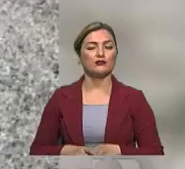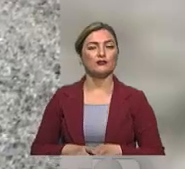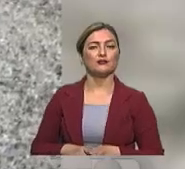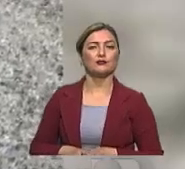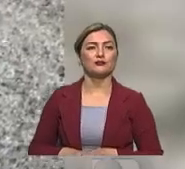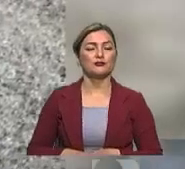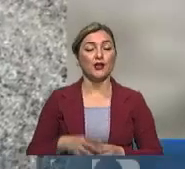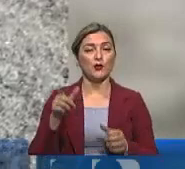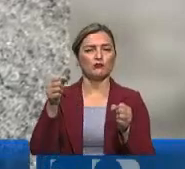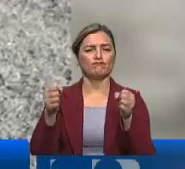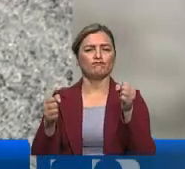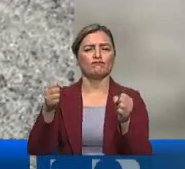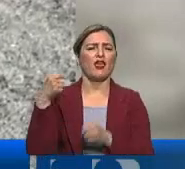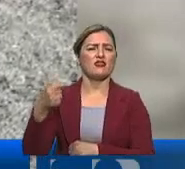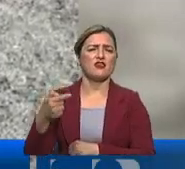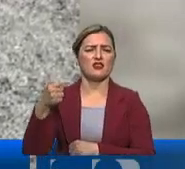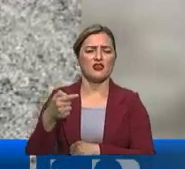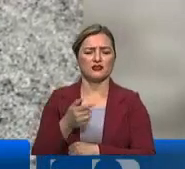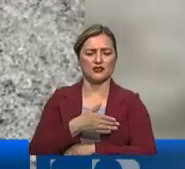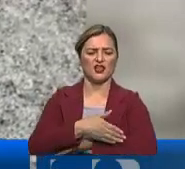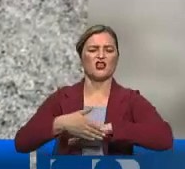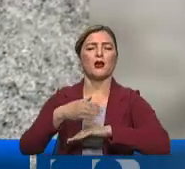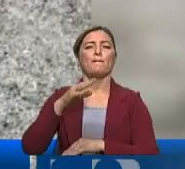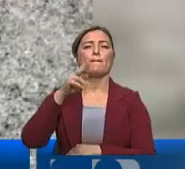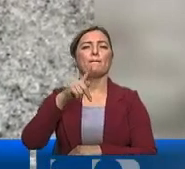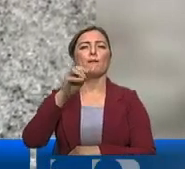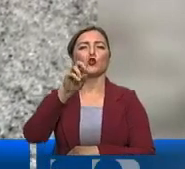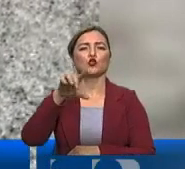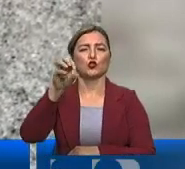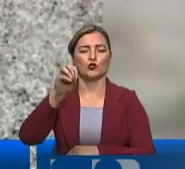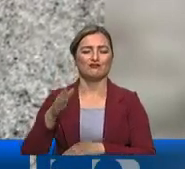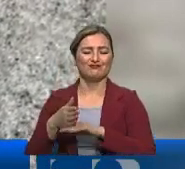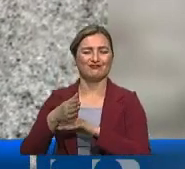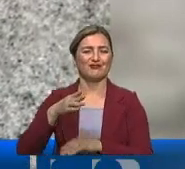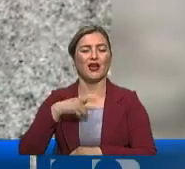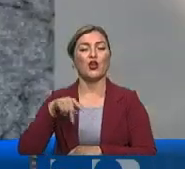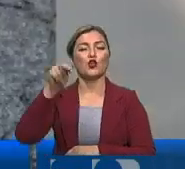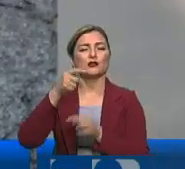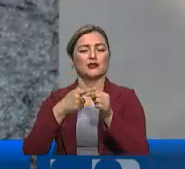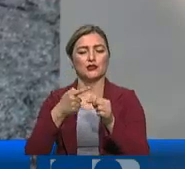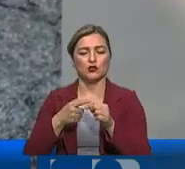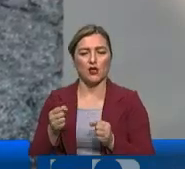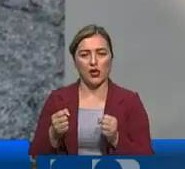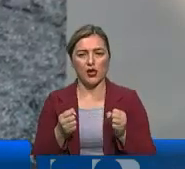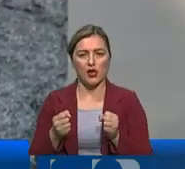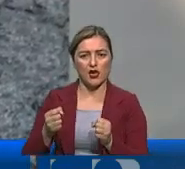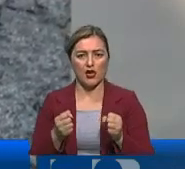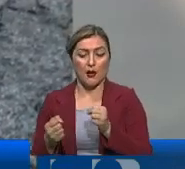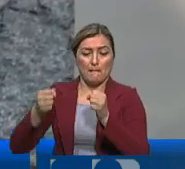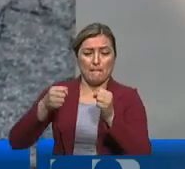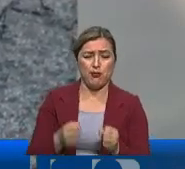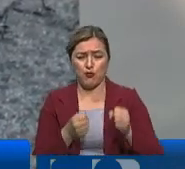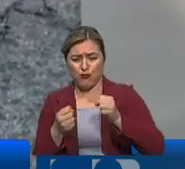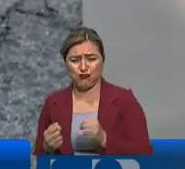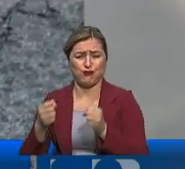Los conductores que transitan a diario por la calle Mariano Pozo y Sebastián Moreno en el sector de Ponciano Alto, en el norte de Quito, señalan que transitar por la zona